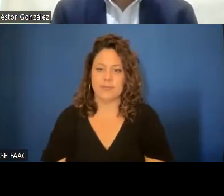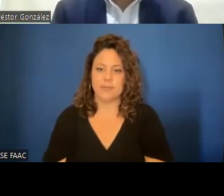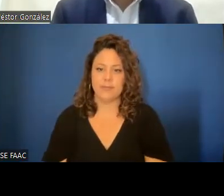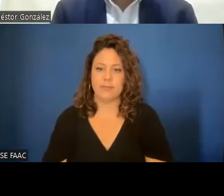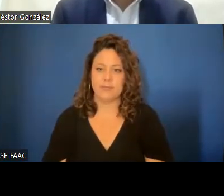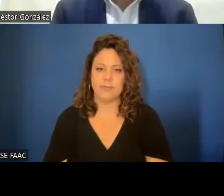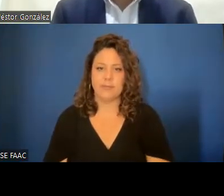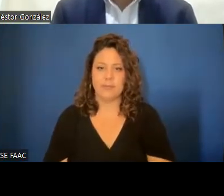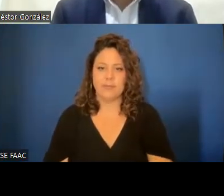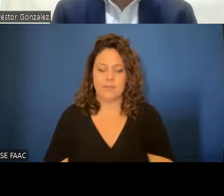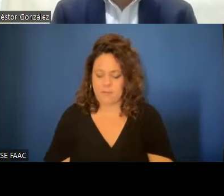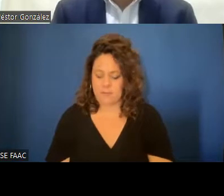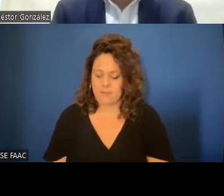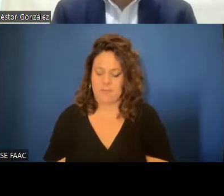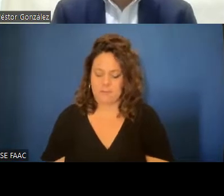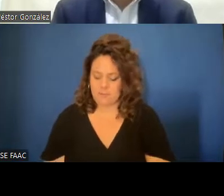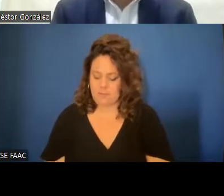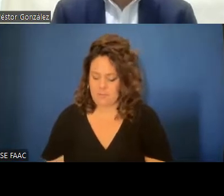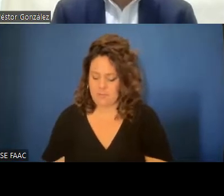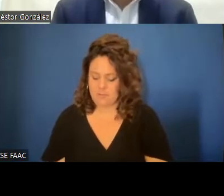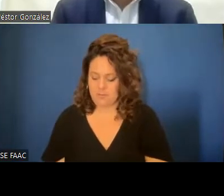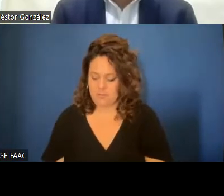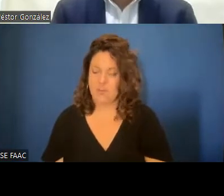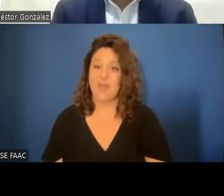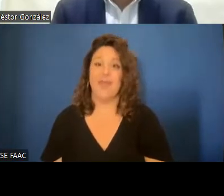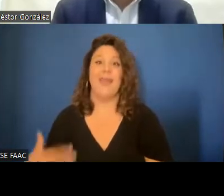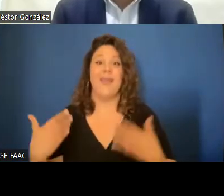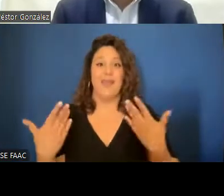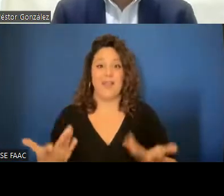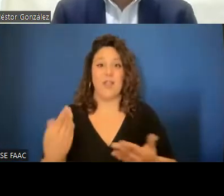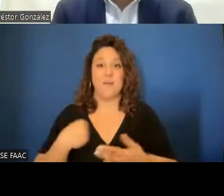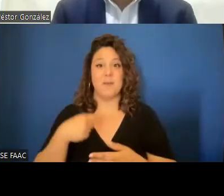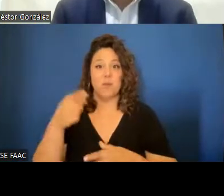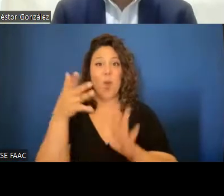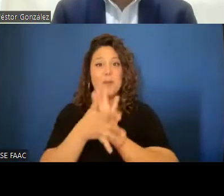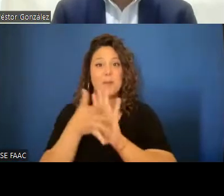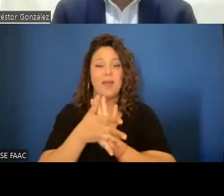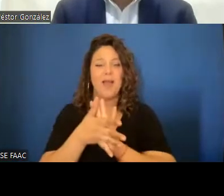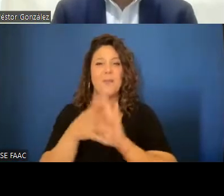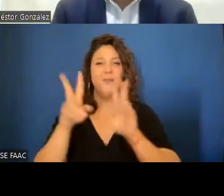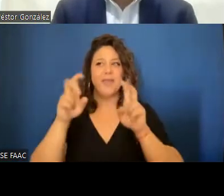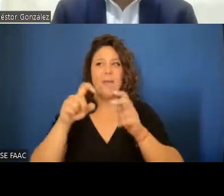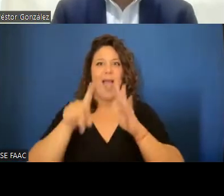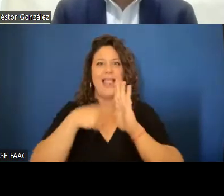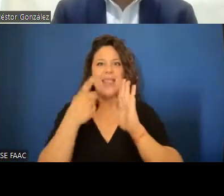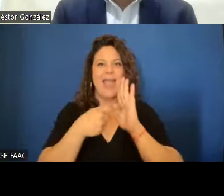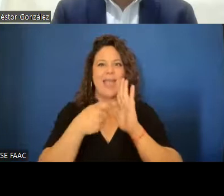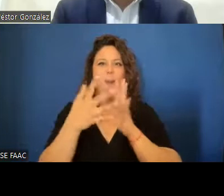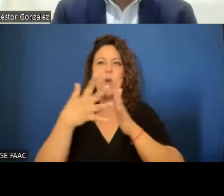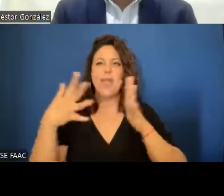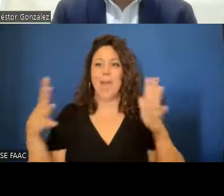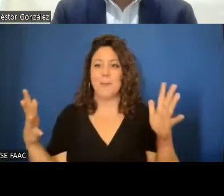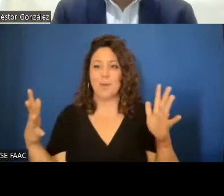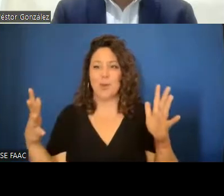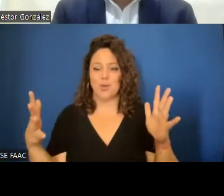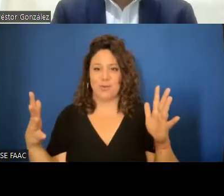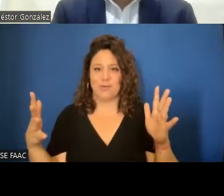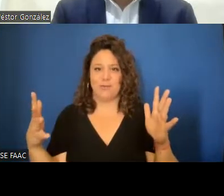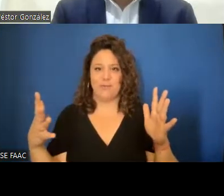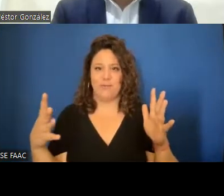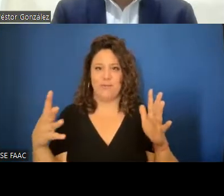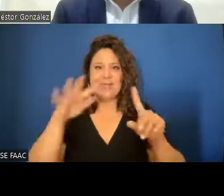es importante también, por ejemplo, que no tienen que ser siempre acciones positivas, es decir, también se considera discriminación la inactividad